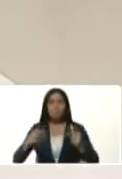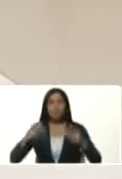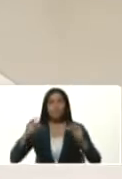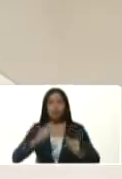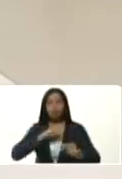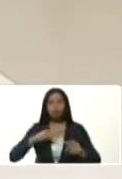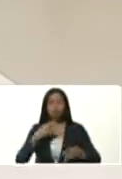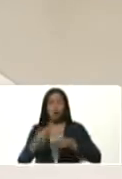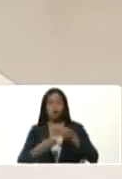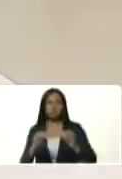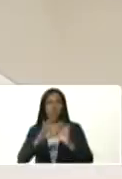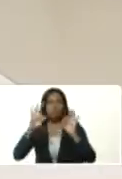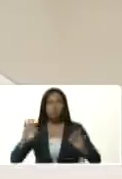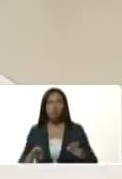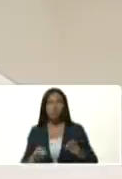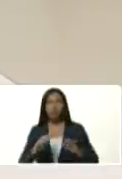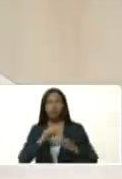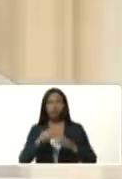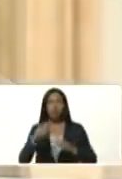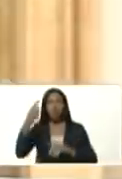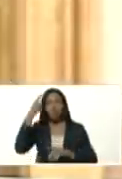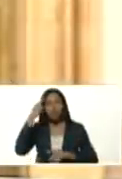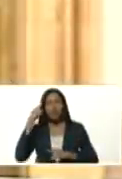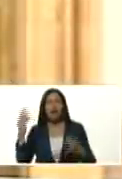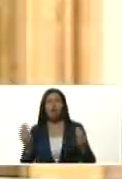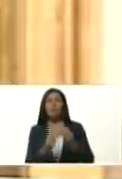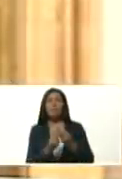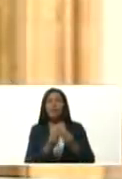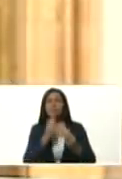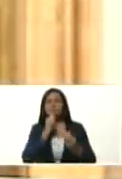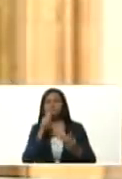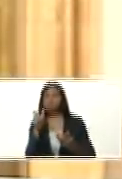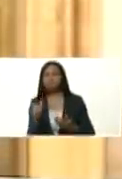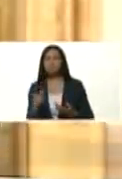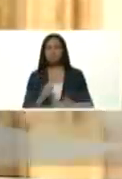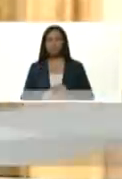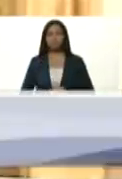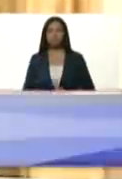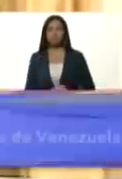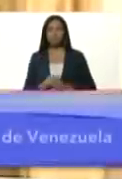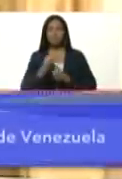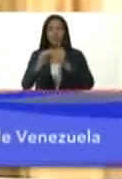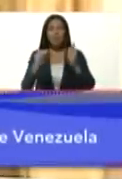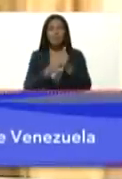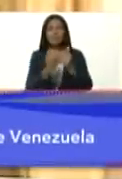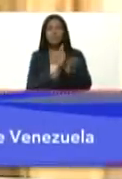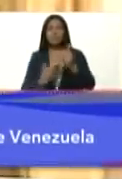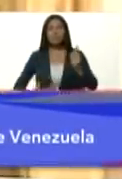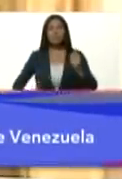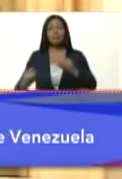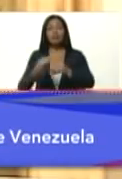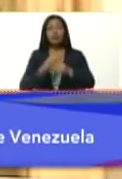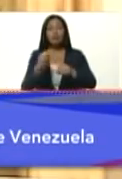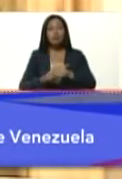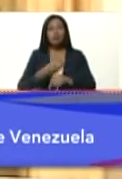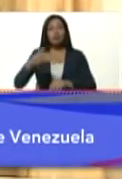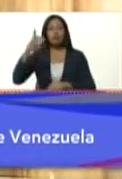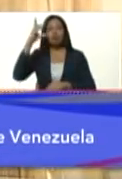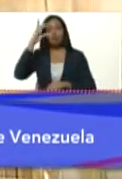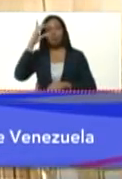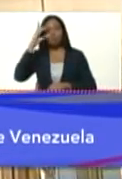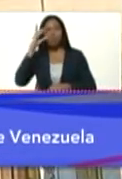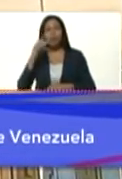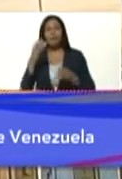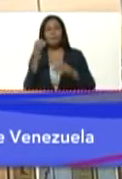tenido durante todos estos días. Me acompañan la vicepresidenta de Gobierno, el vicepresidente de